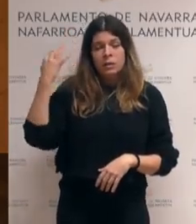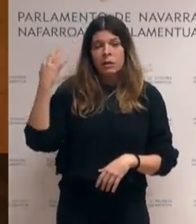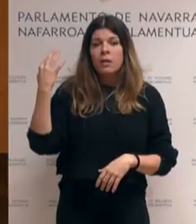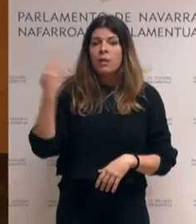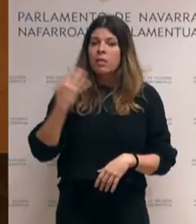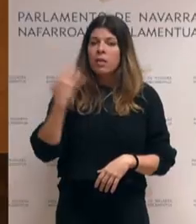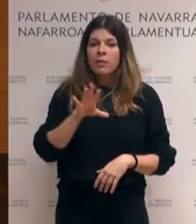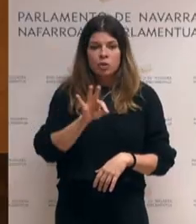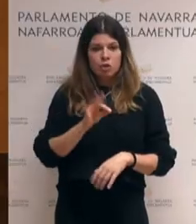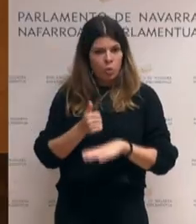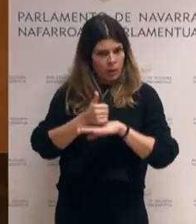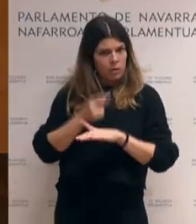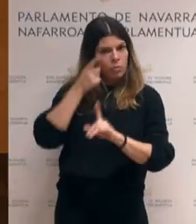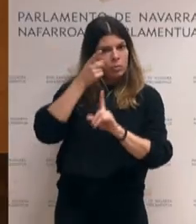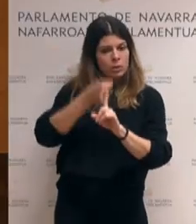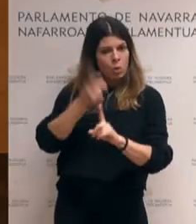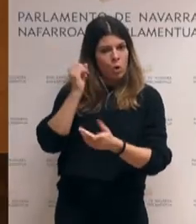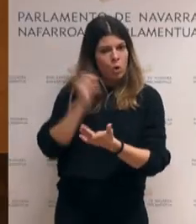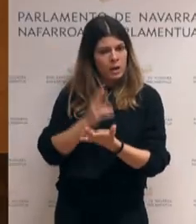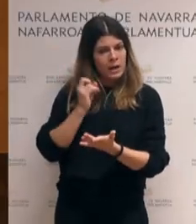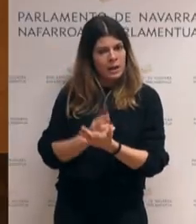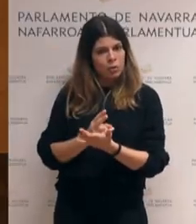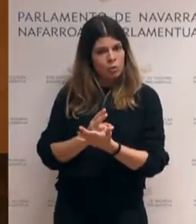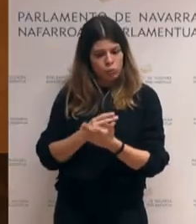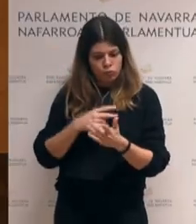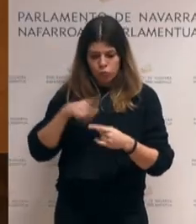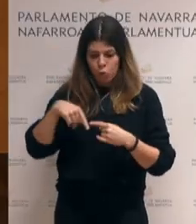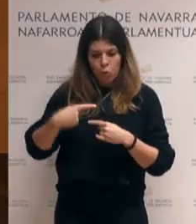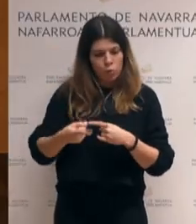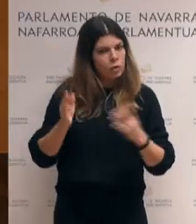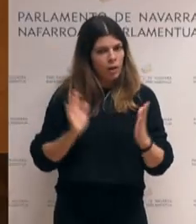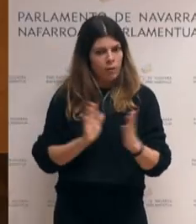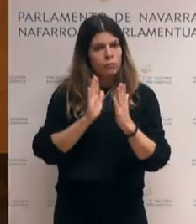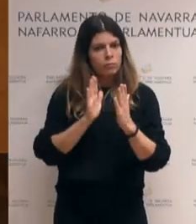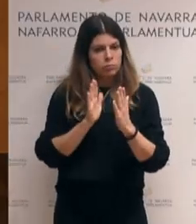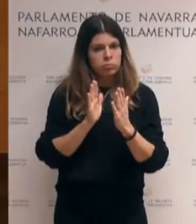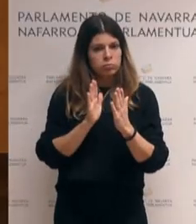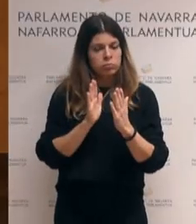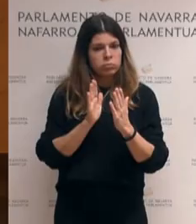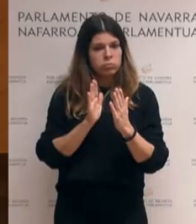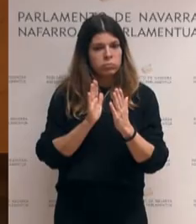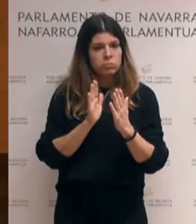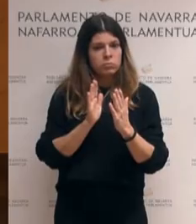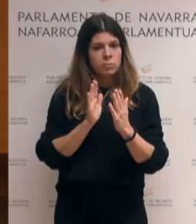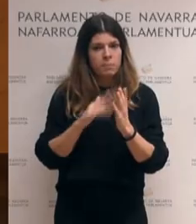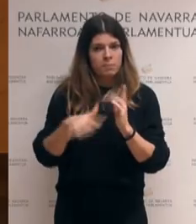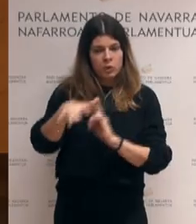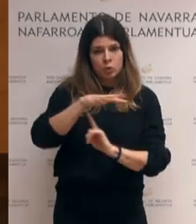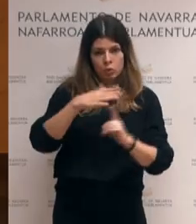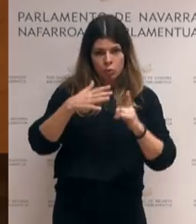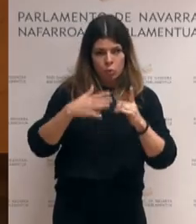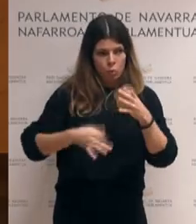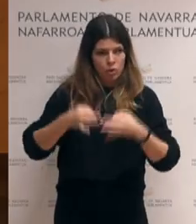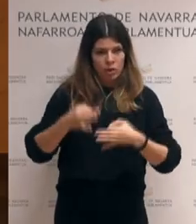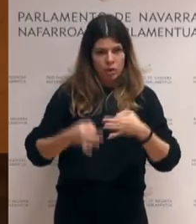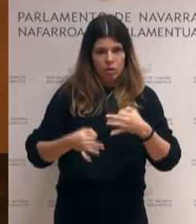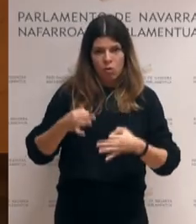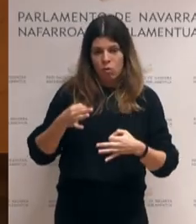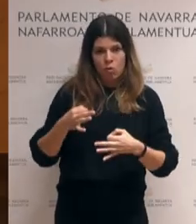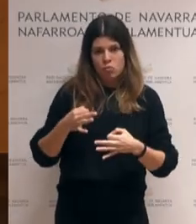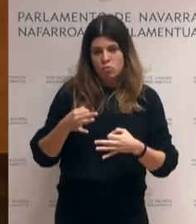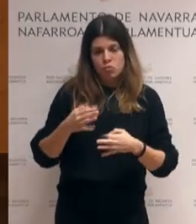aurre egito ungo esparro juridico nahoa gure lurralde behre bat datoen erabaki